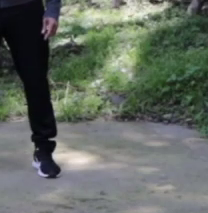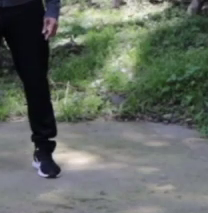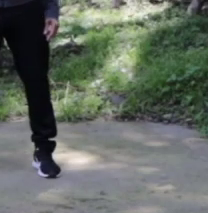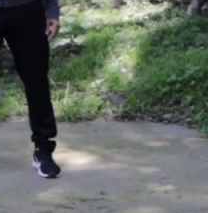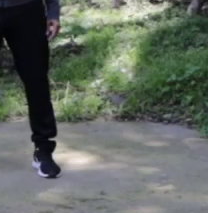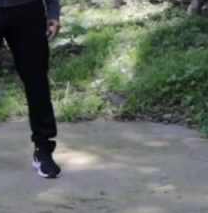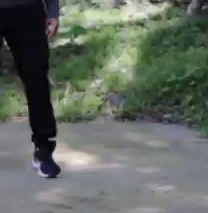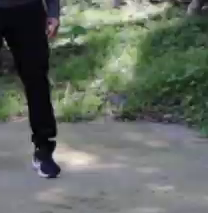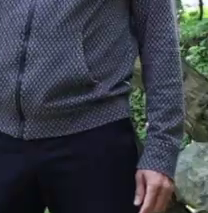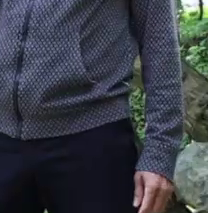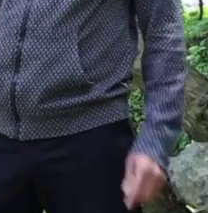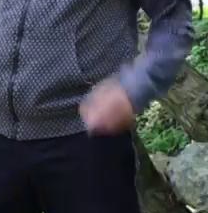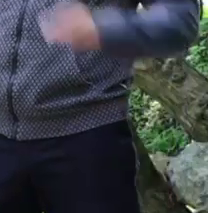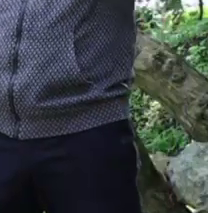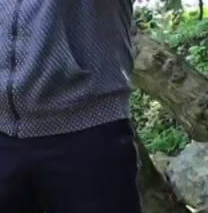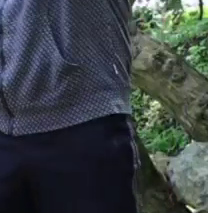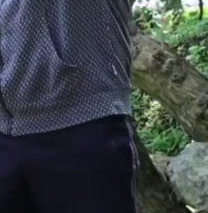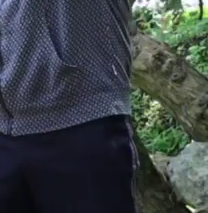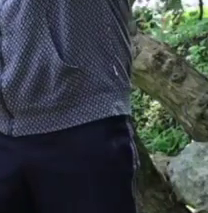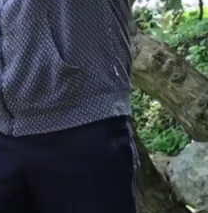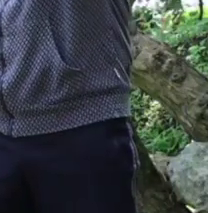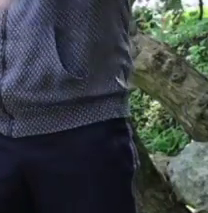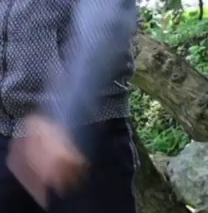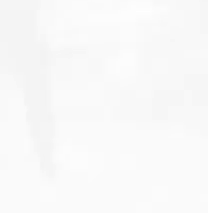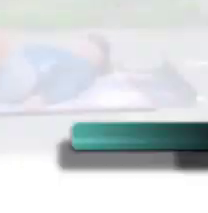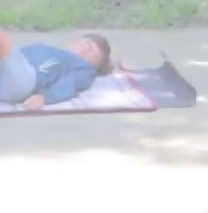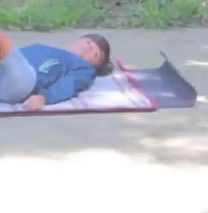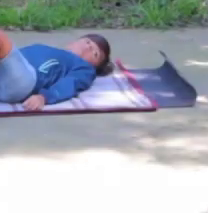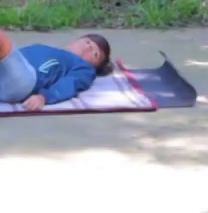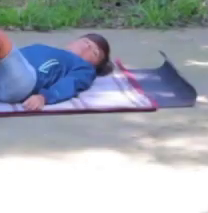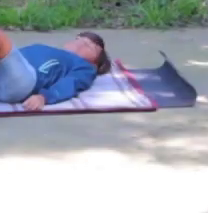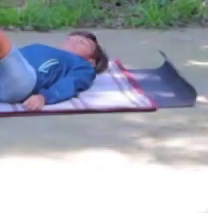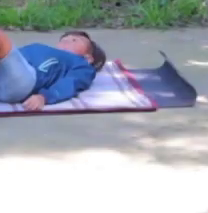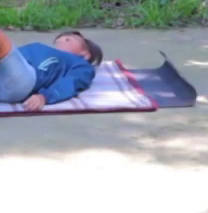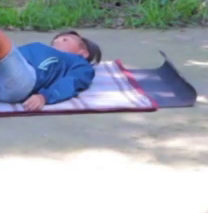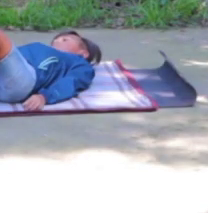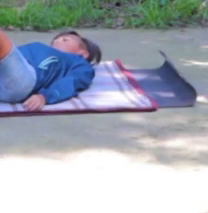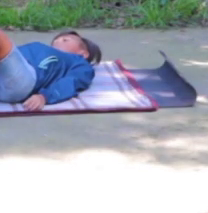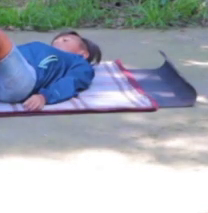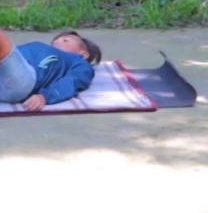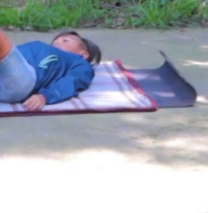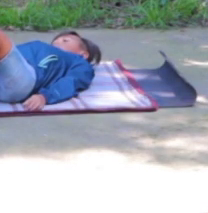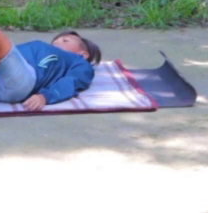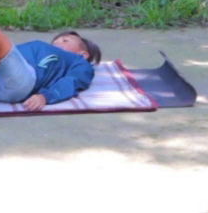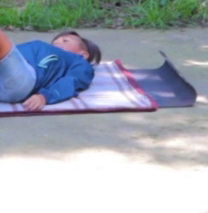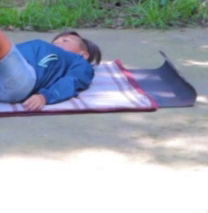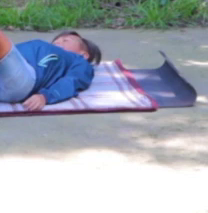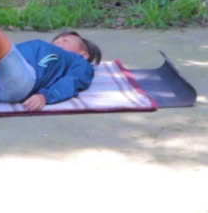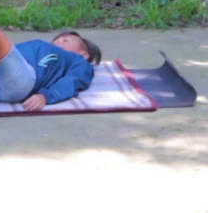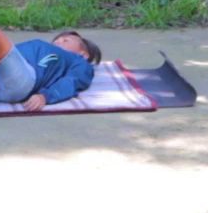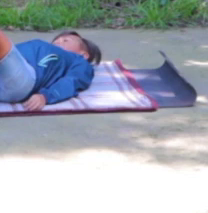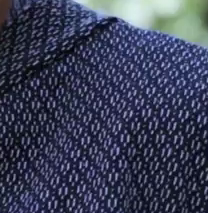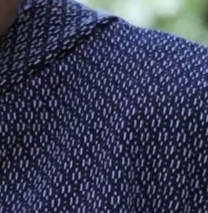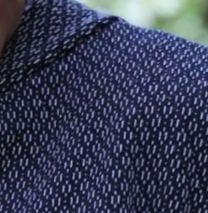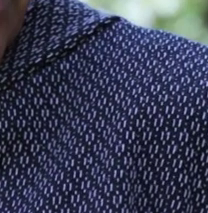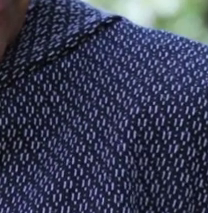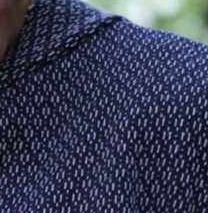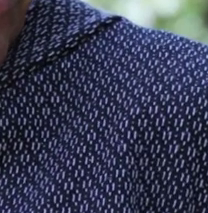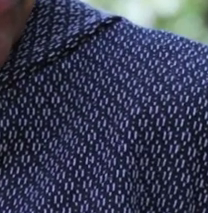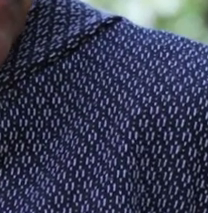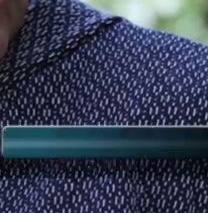Recuerda, entre clase y clase, activa tu cuerpo. Entonces, elevación de cadera para trabajar el glúteo. Nos vamos a